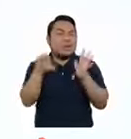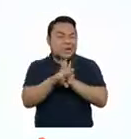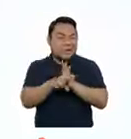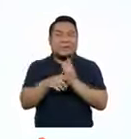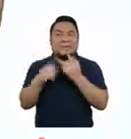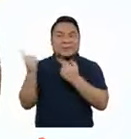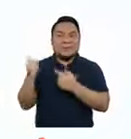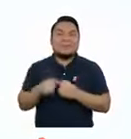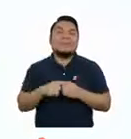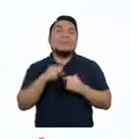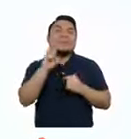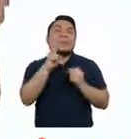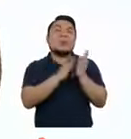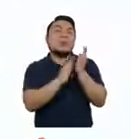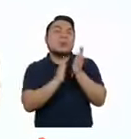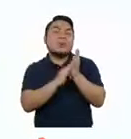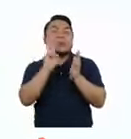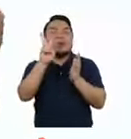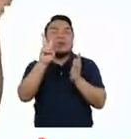esto.